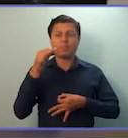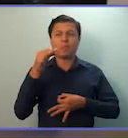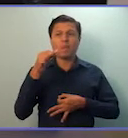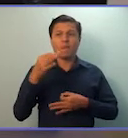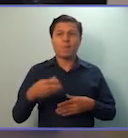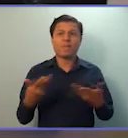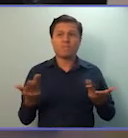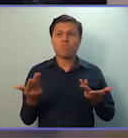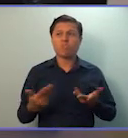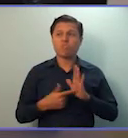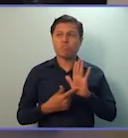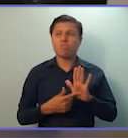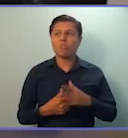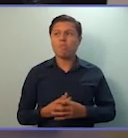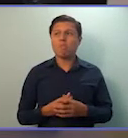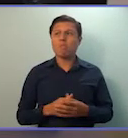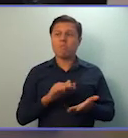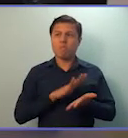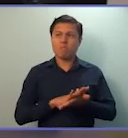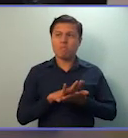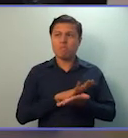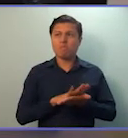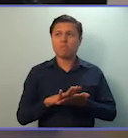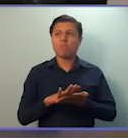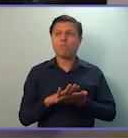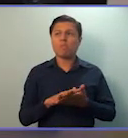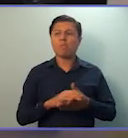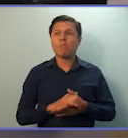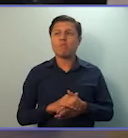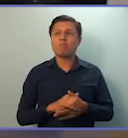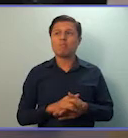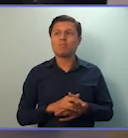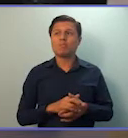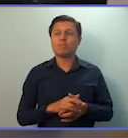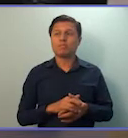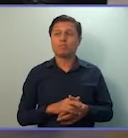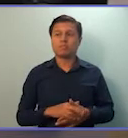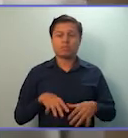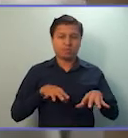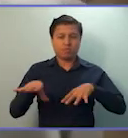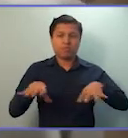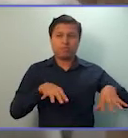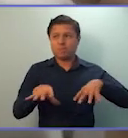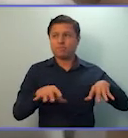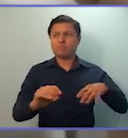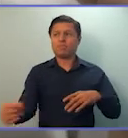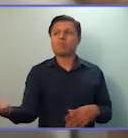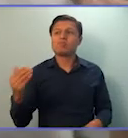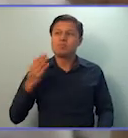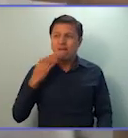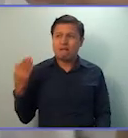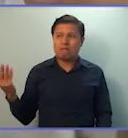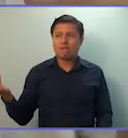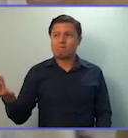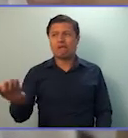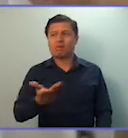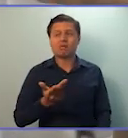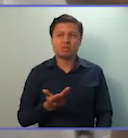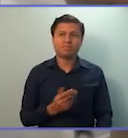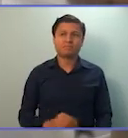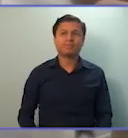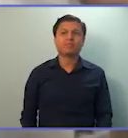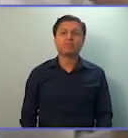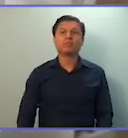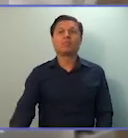que se va a utilizar es una copia obviamente la papeleta que se va a utilizar en el departamento de morazán en donde hay